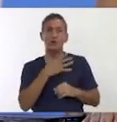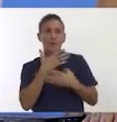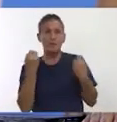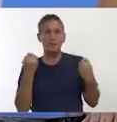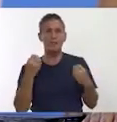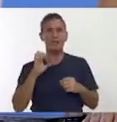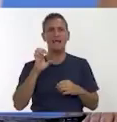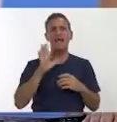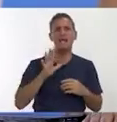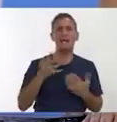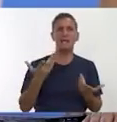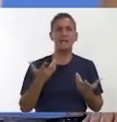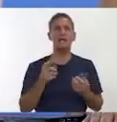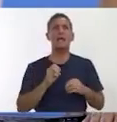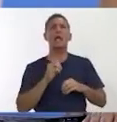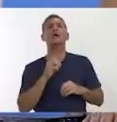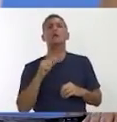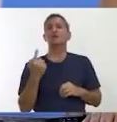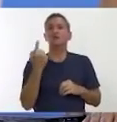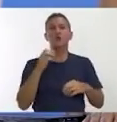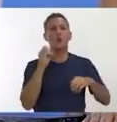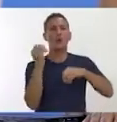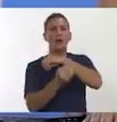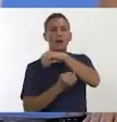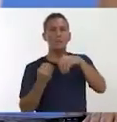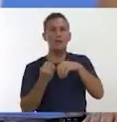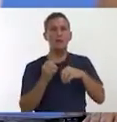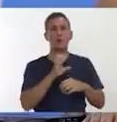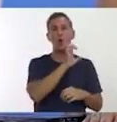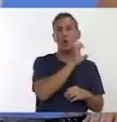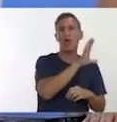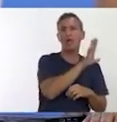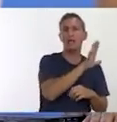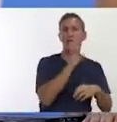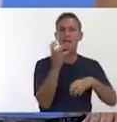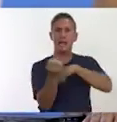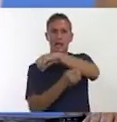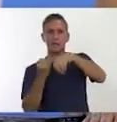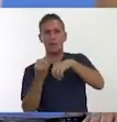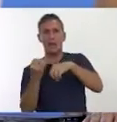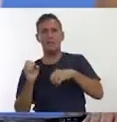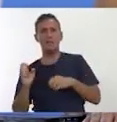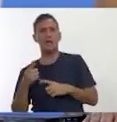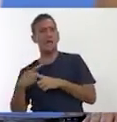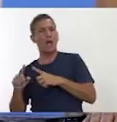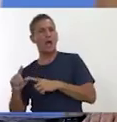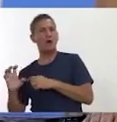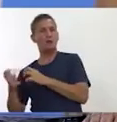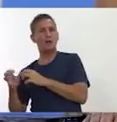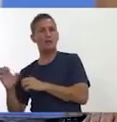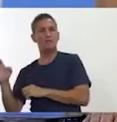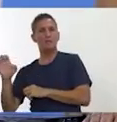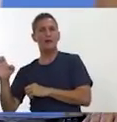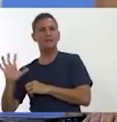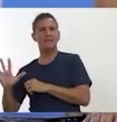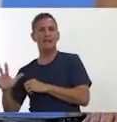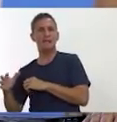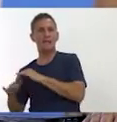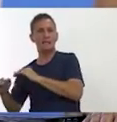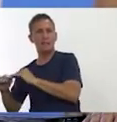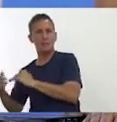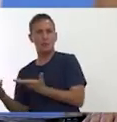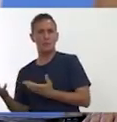transformando la energía de un tipo de energía a otro tipo de energía. de energía potencial gravitatoria